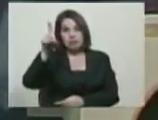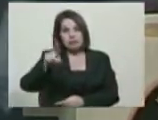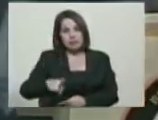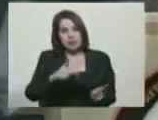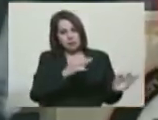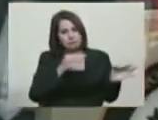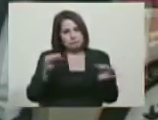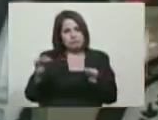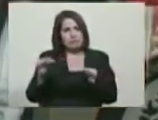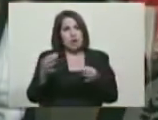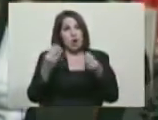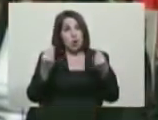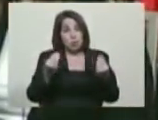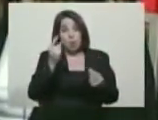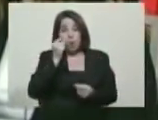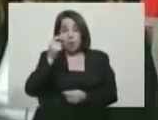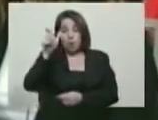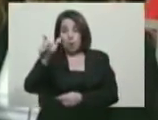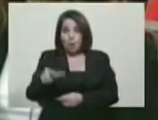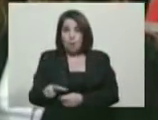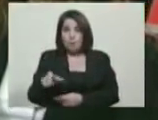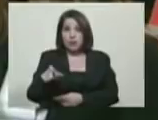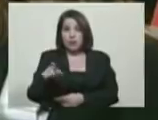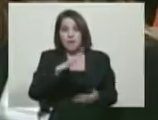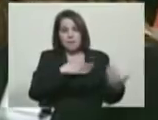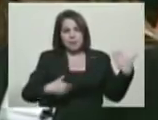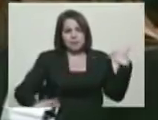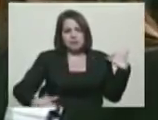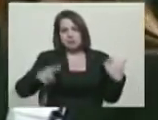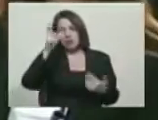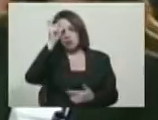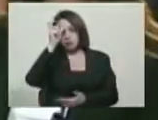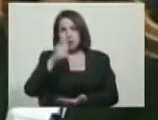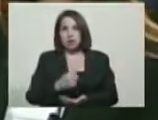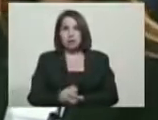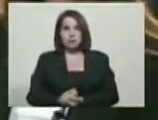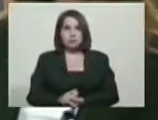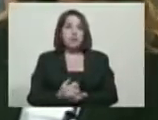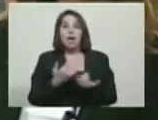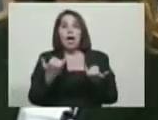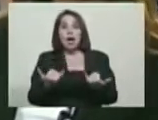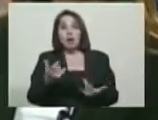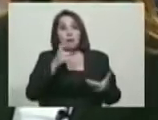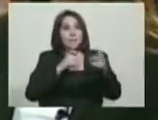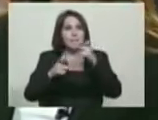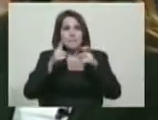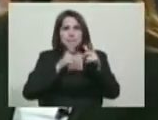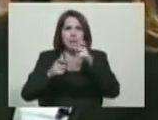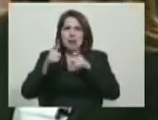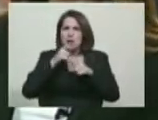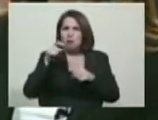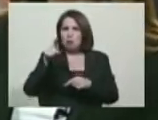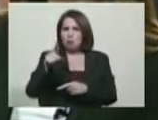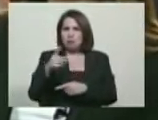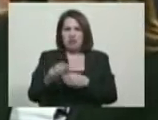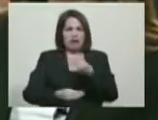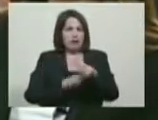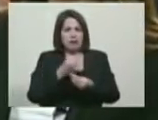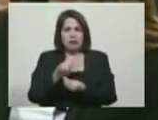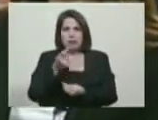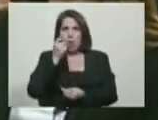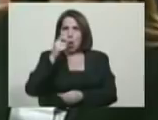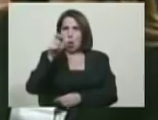excelentísimo señor Recep Tayyip Erdogan. Enseguida la ronda de preguntas la inicia el colega